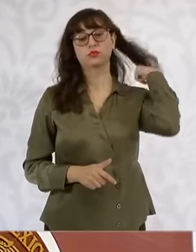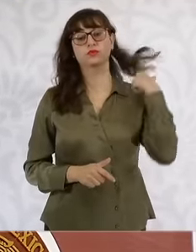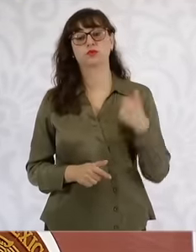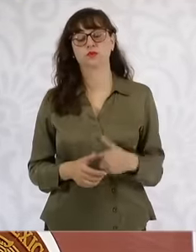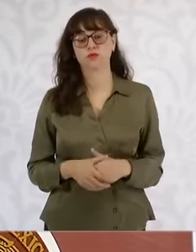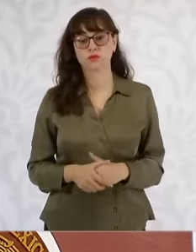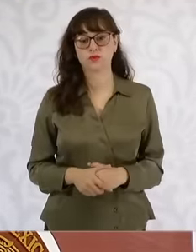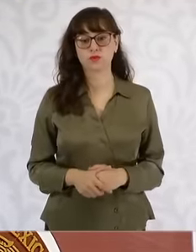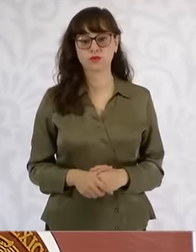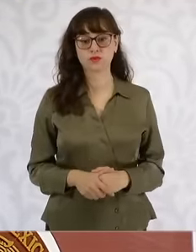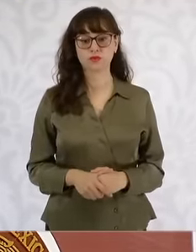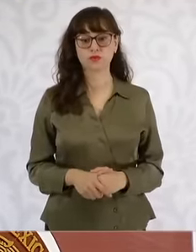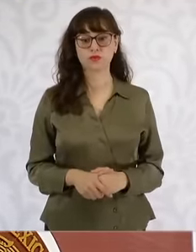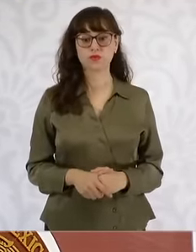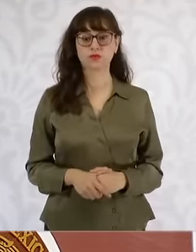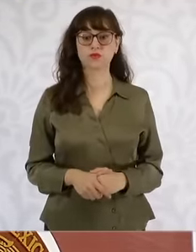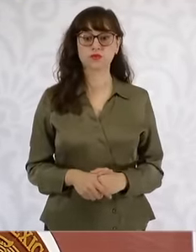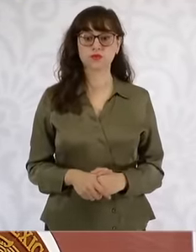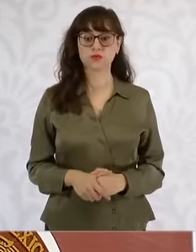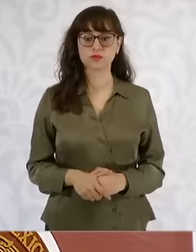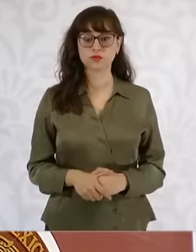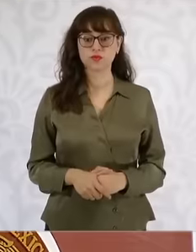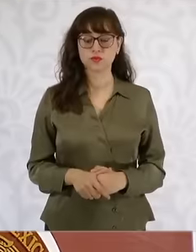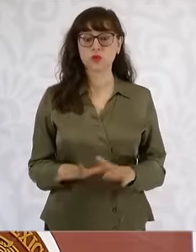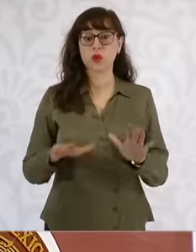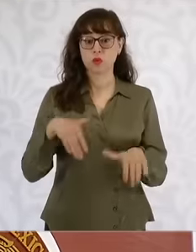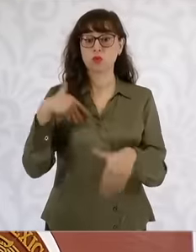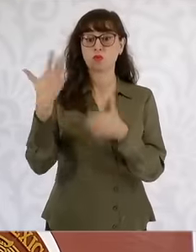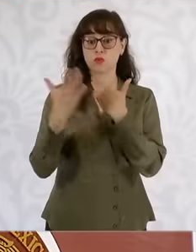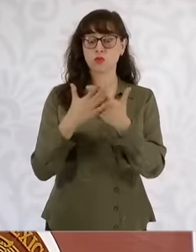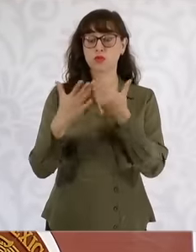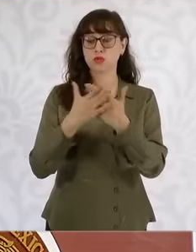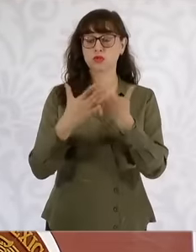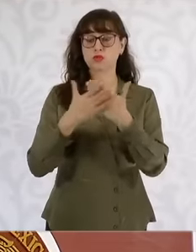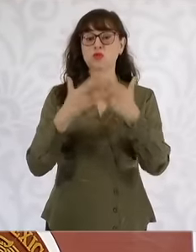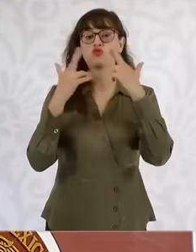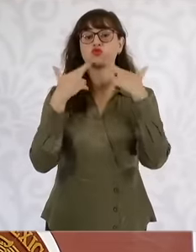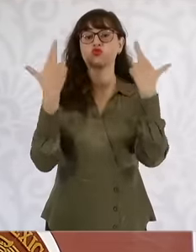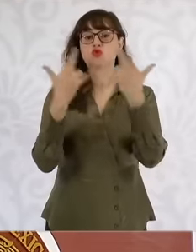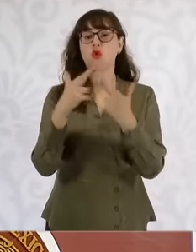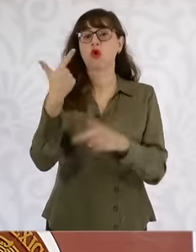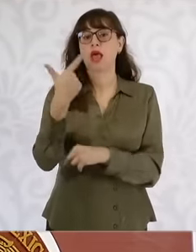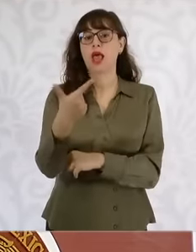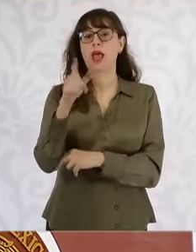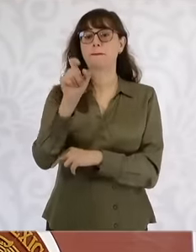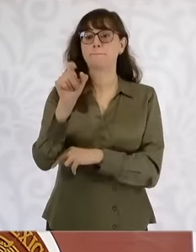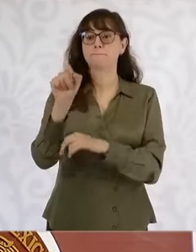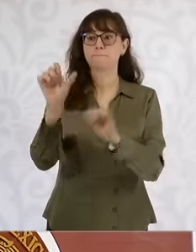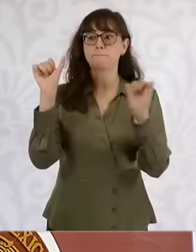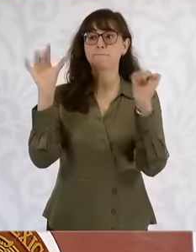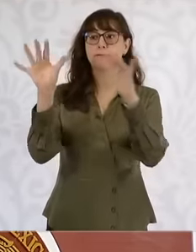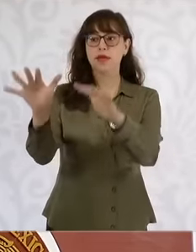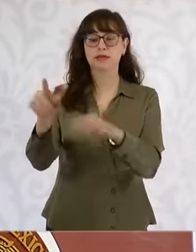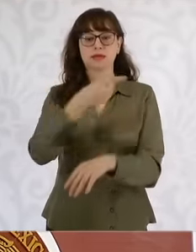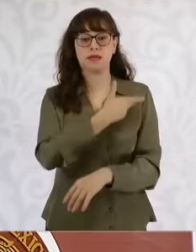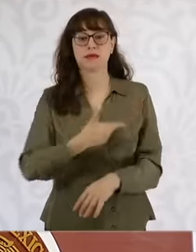la visita de la presidenta a la próxima reunión del G20. ¿Qué es el